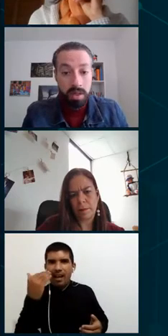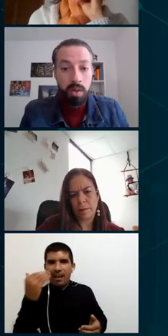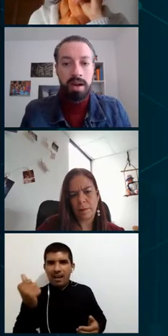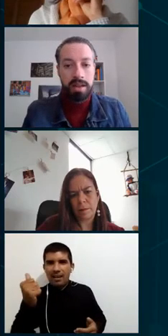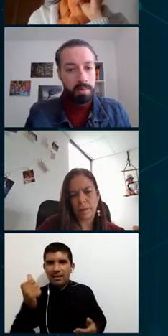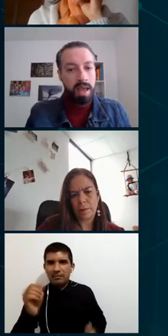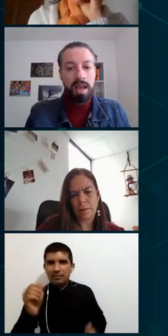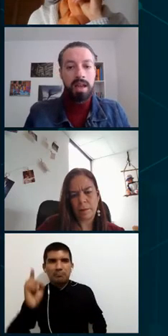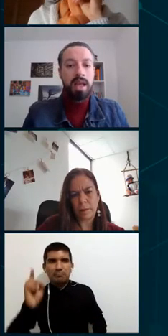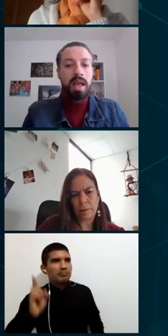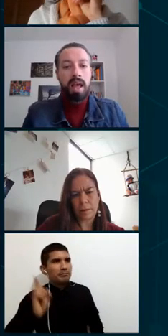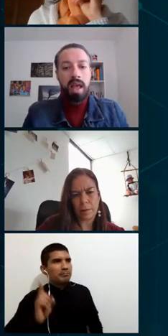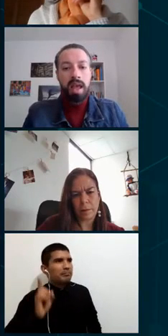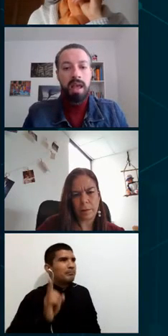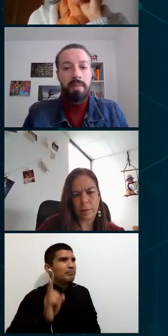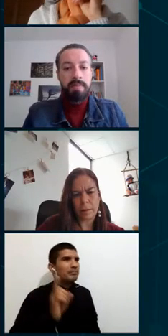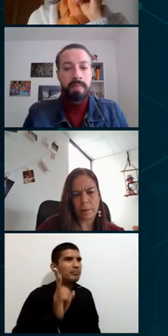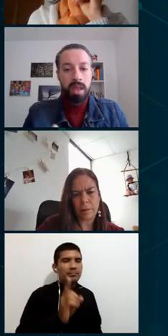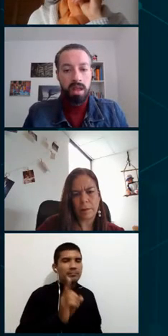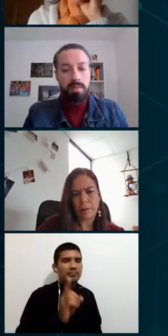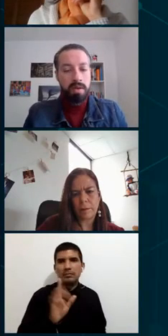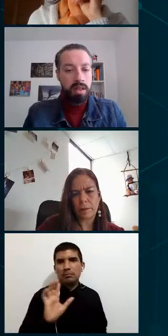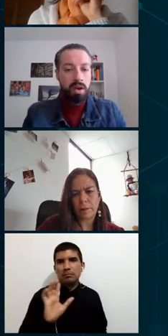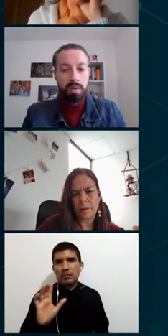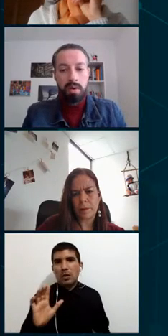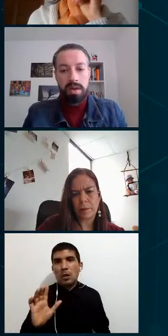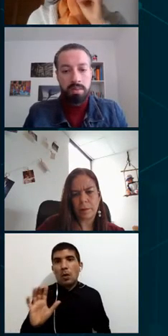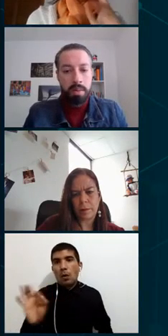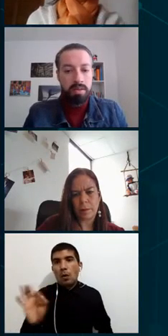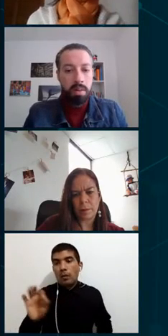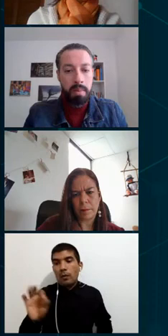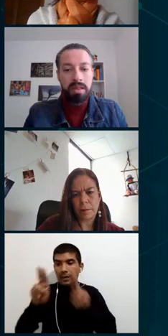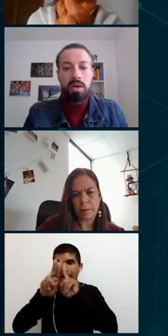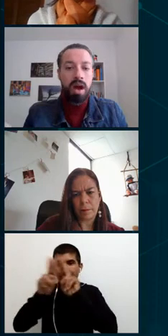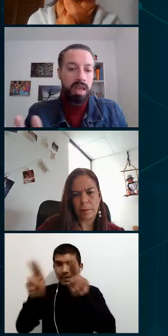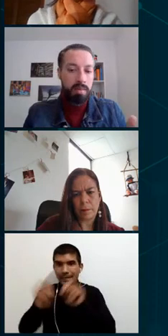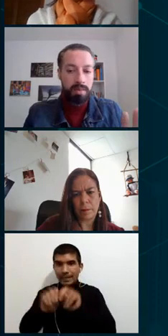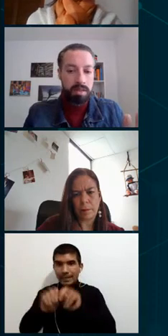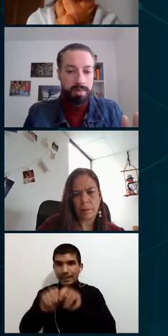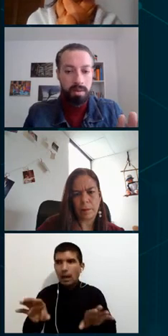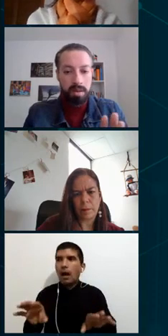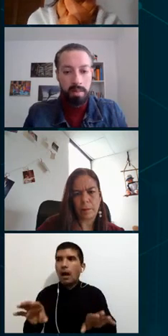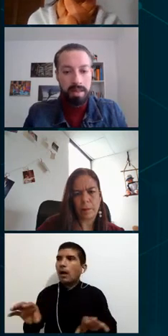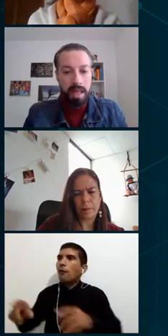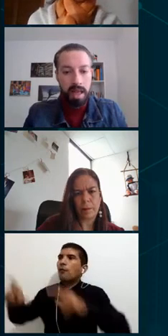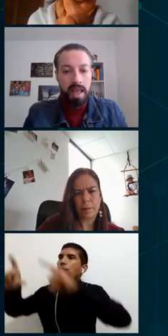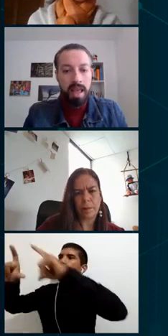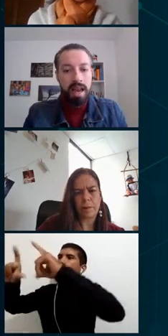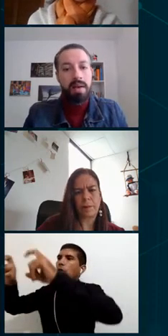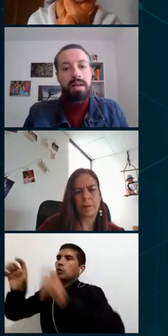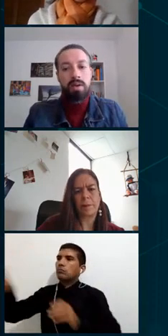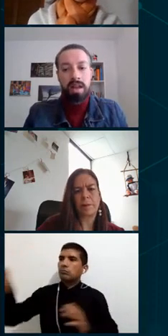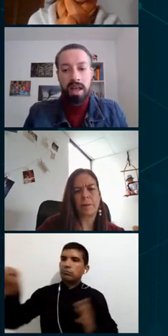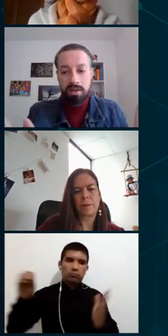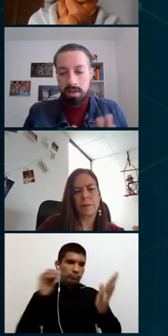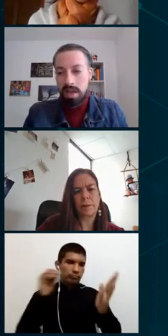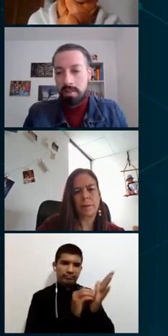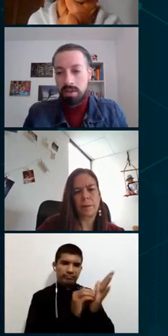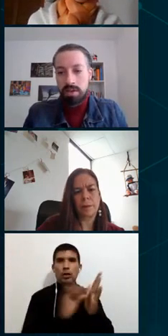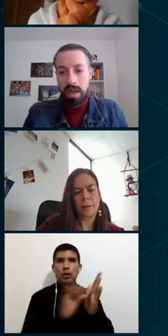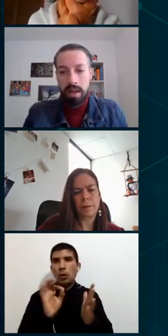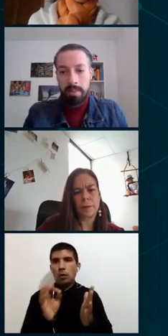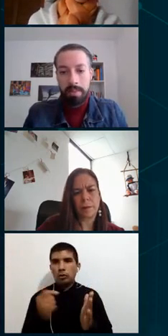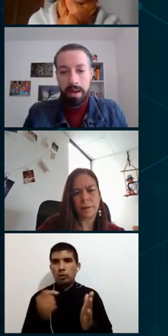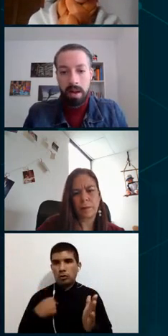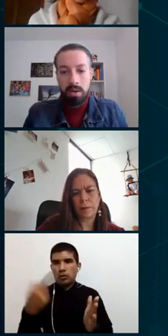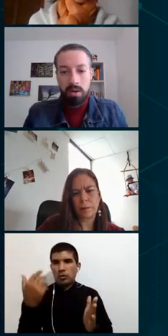o las podemos dibujar también. Ir viviendo como ese momento a momento. Aquí, pues, por temas de la virtualidad, entonces